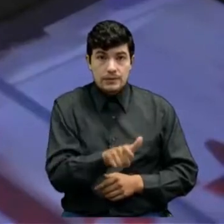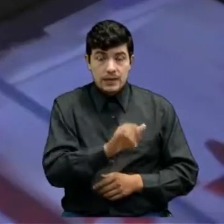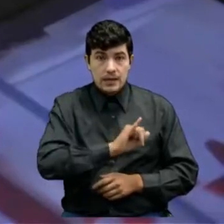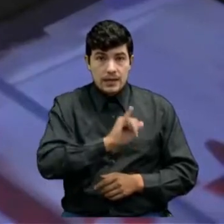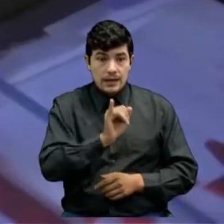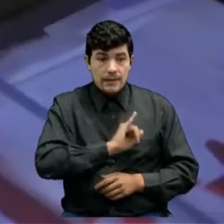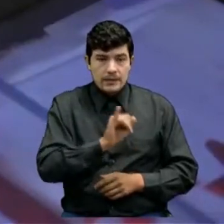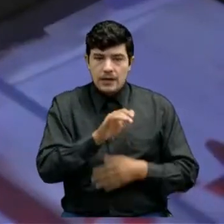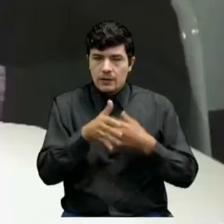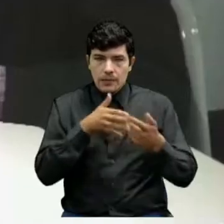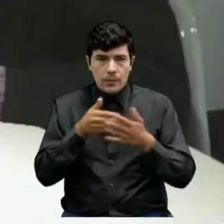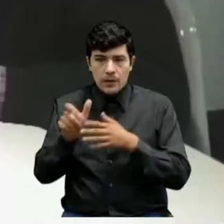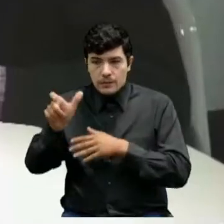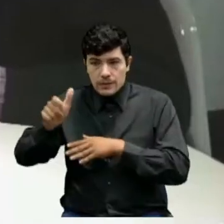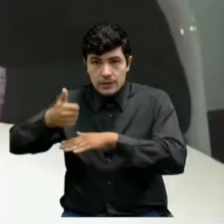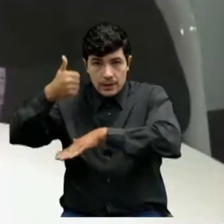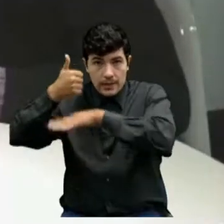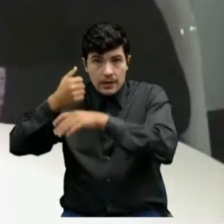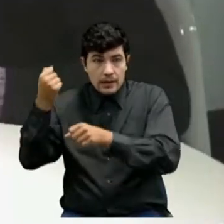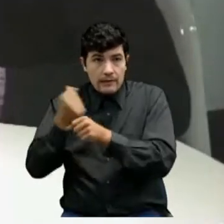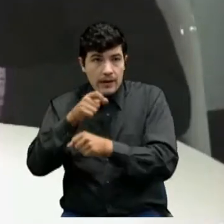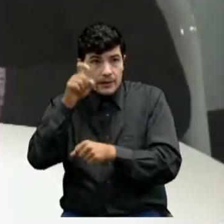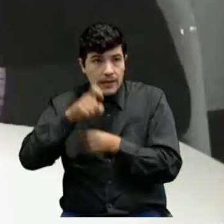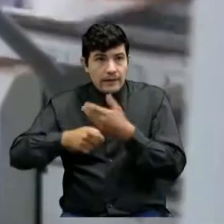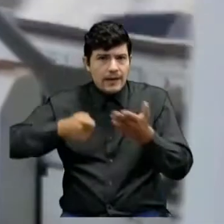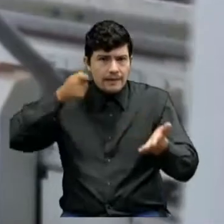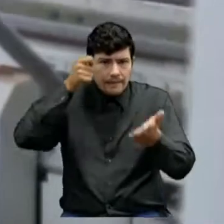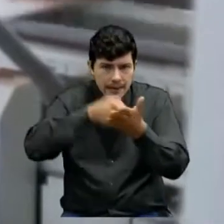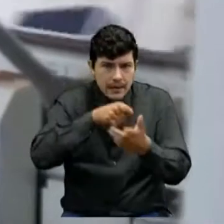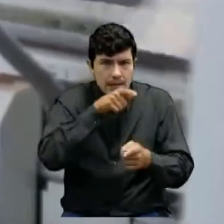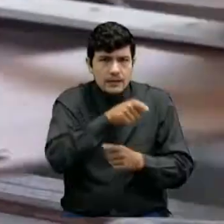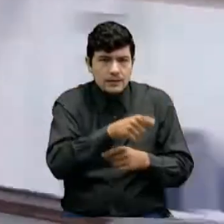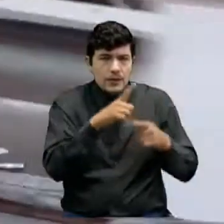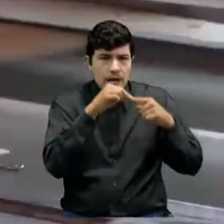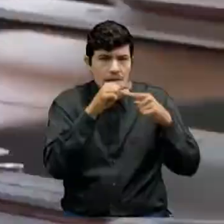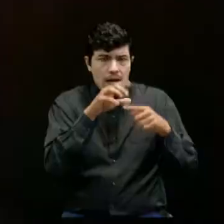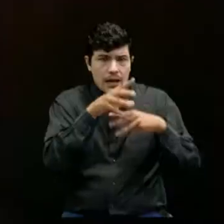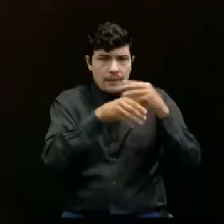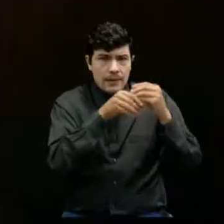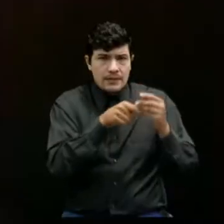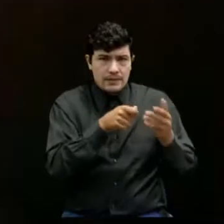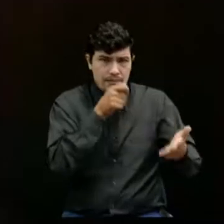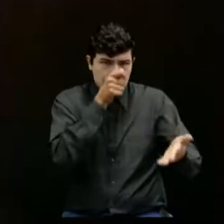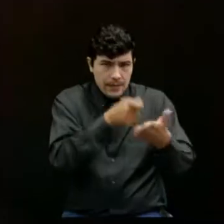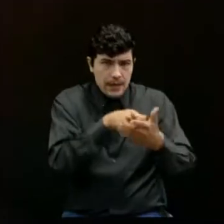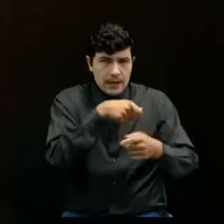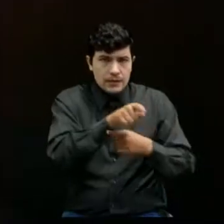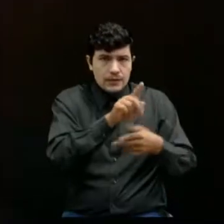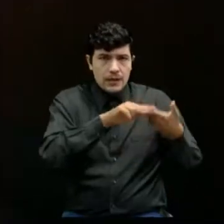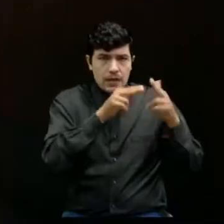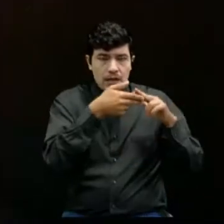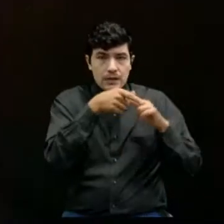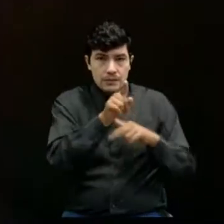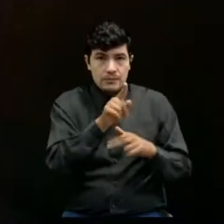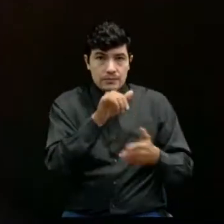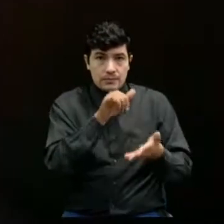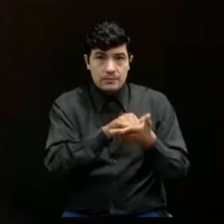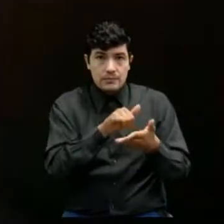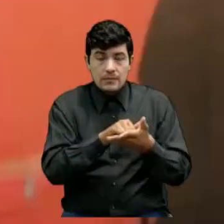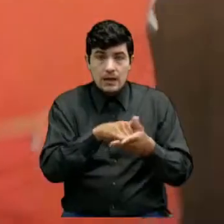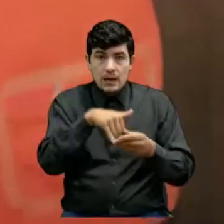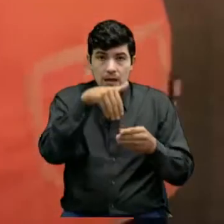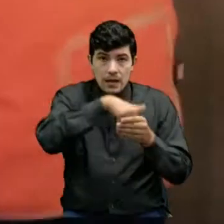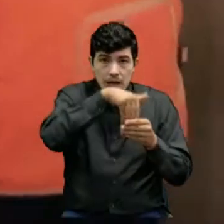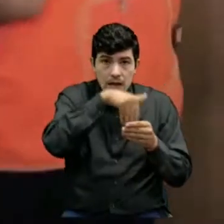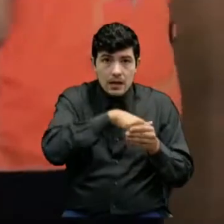que corresponde a la prima, a su vez debe pagar lo que tiene que ver con las cesantías y